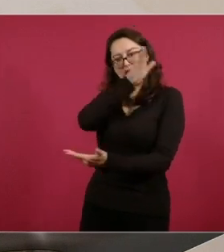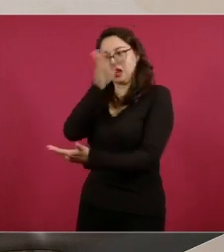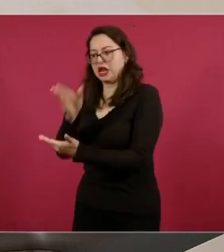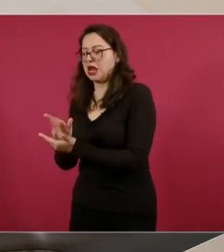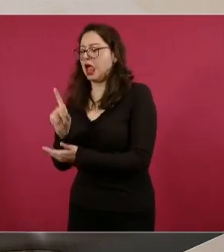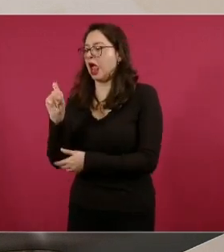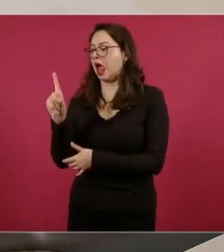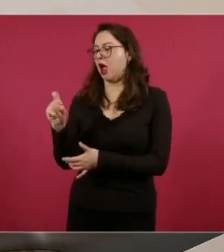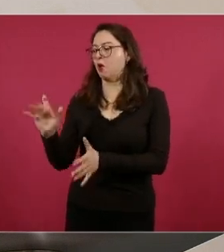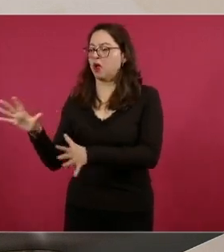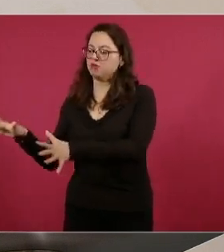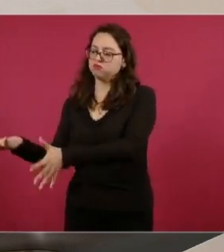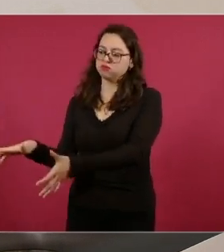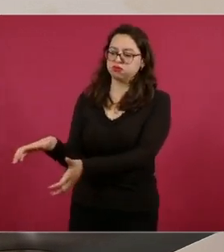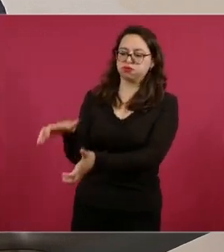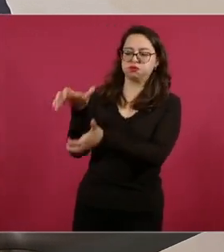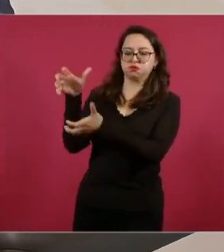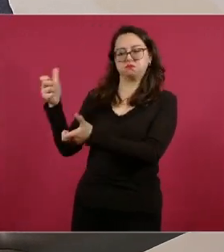y no hay quien regule,